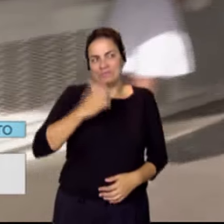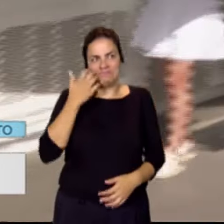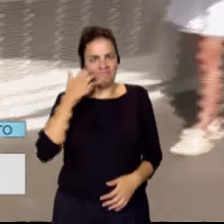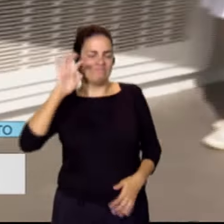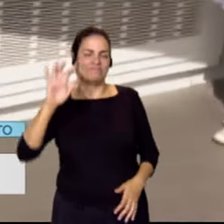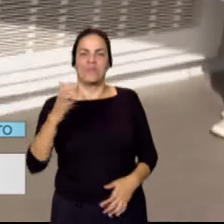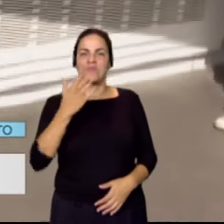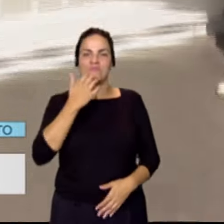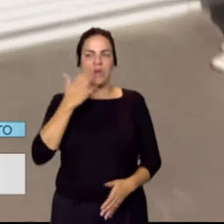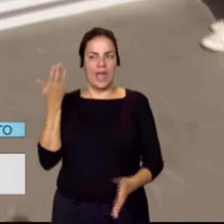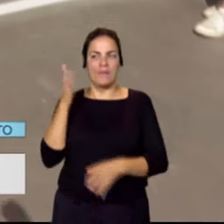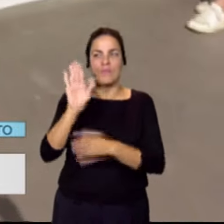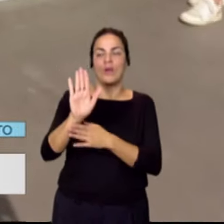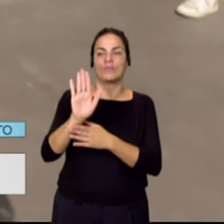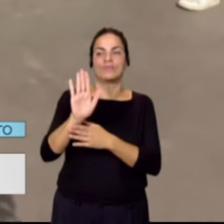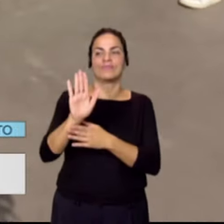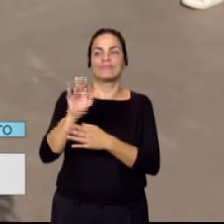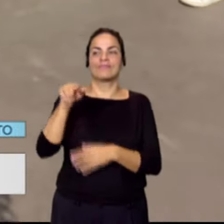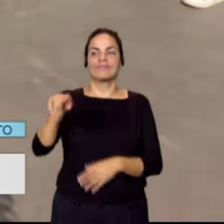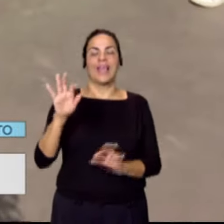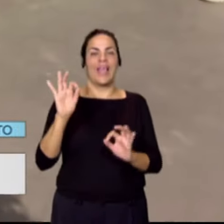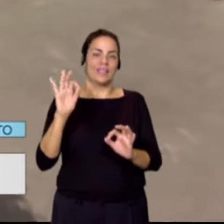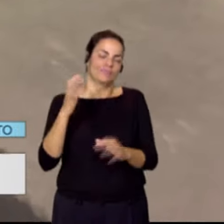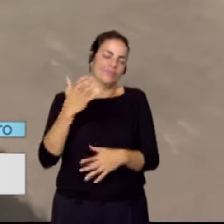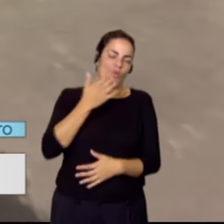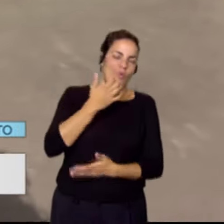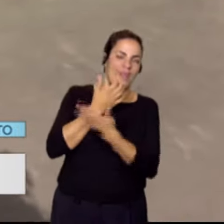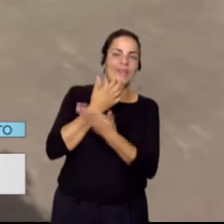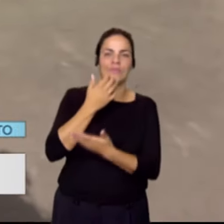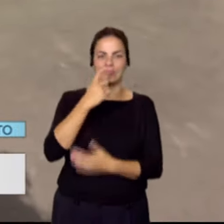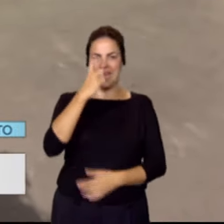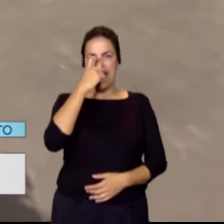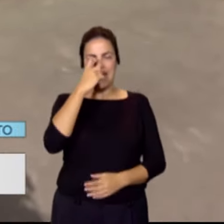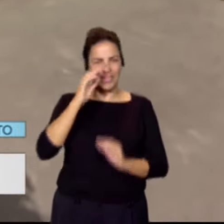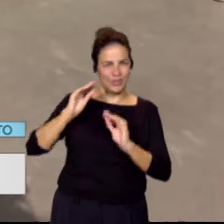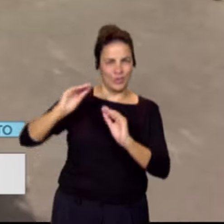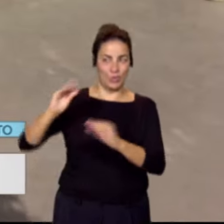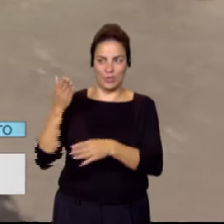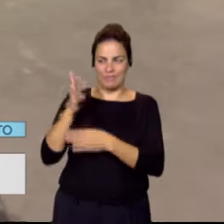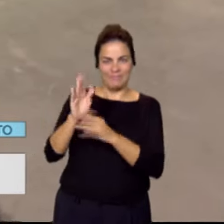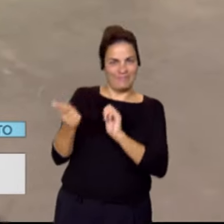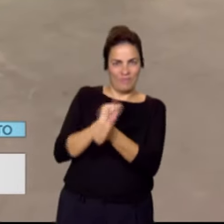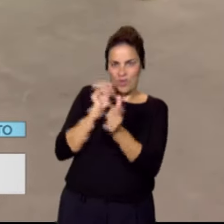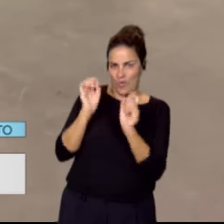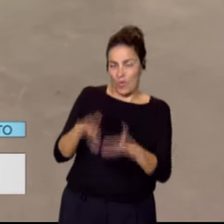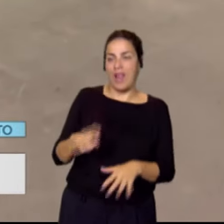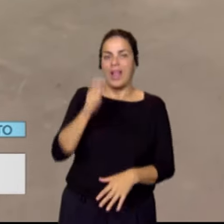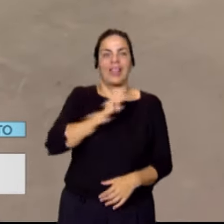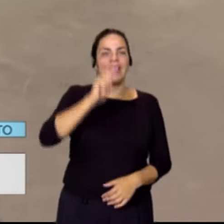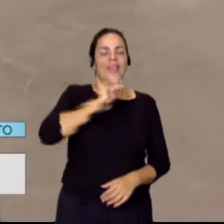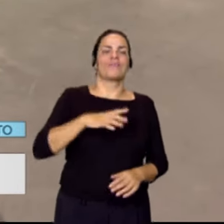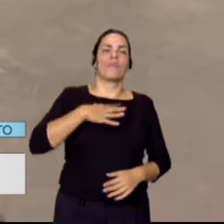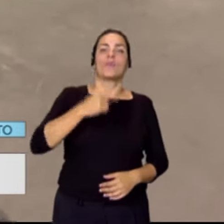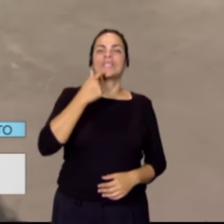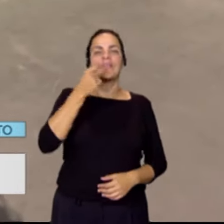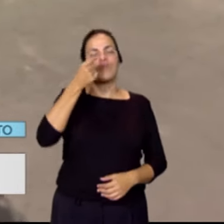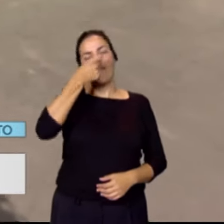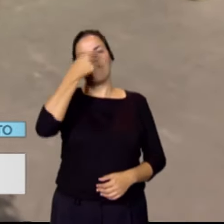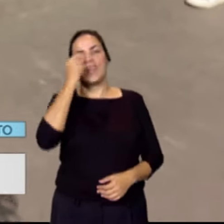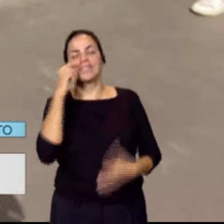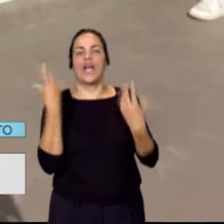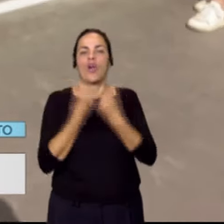a enseñar esta representación es una muestra de su nariz y es un polo que podríamos decir que es de fresa con agua